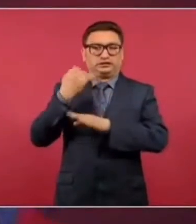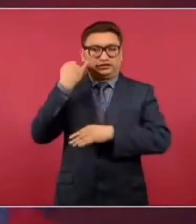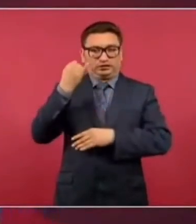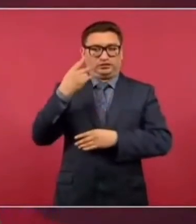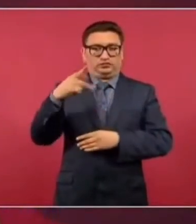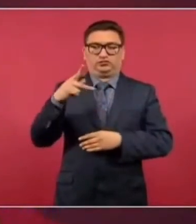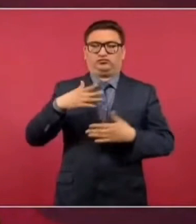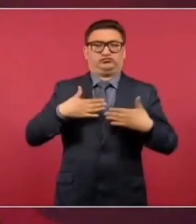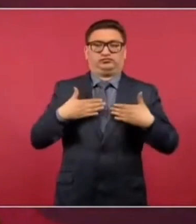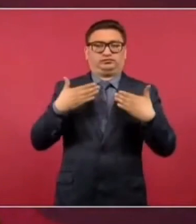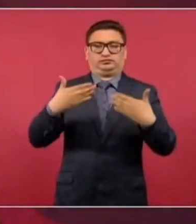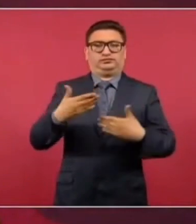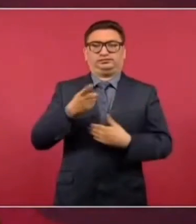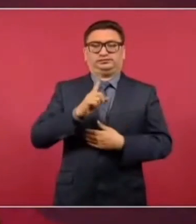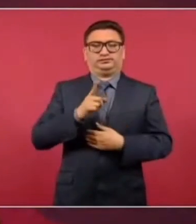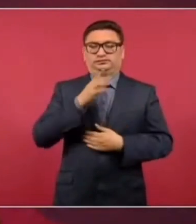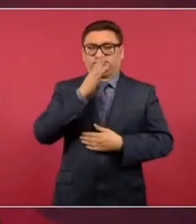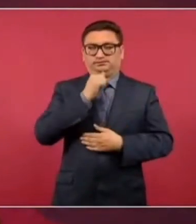no es confiable